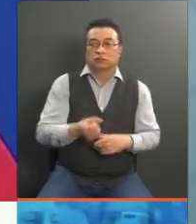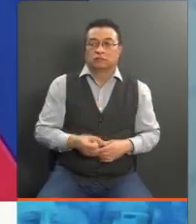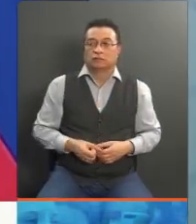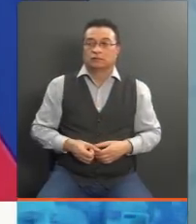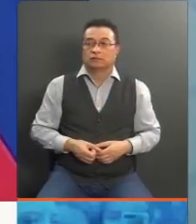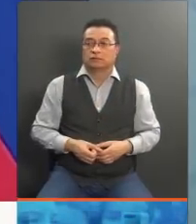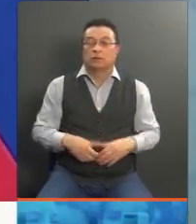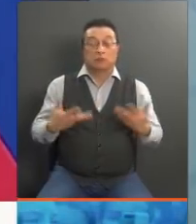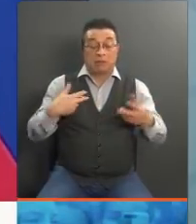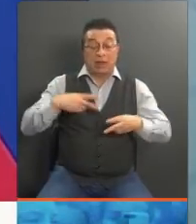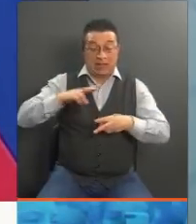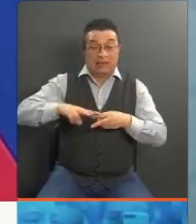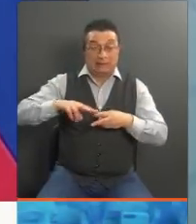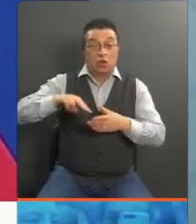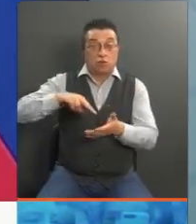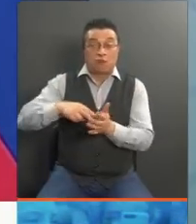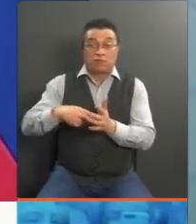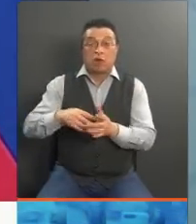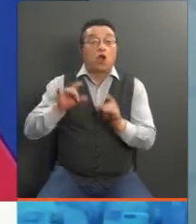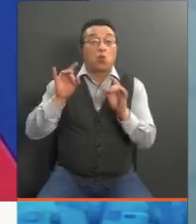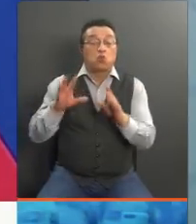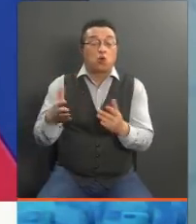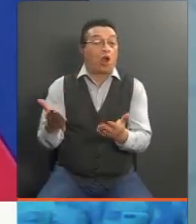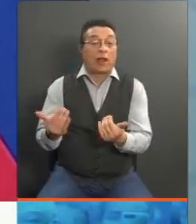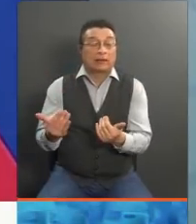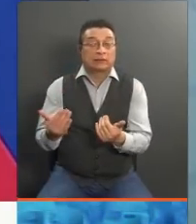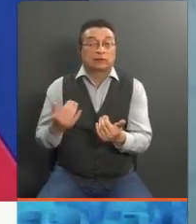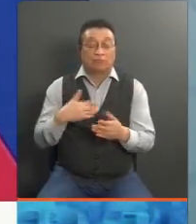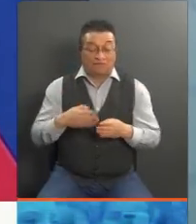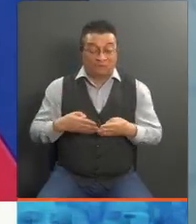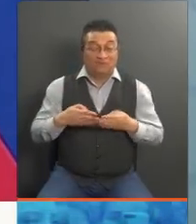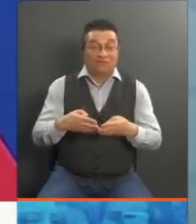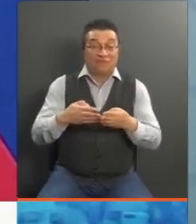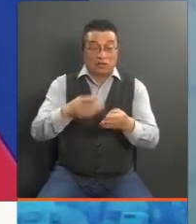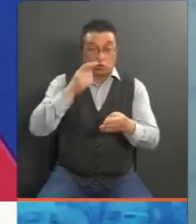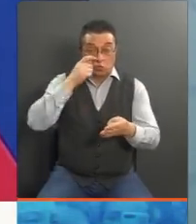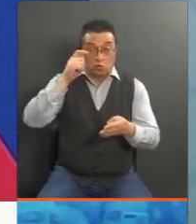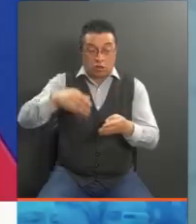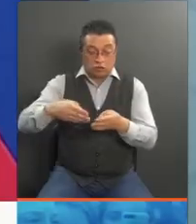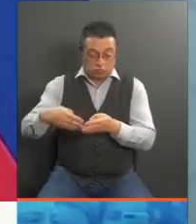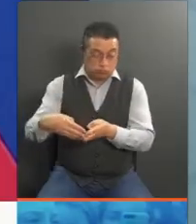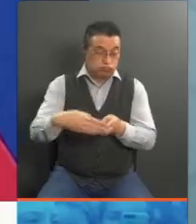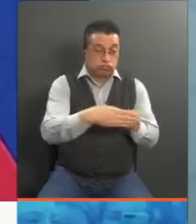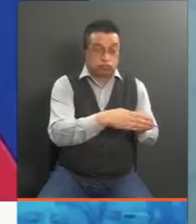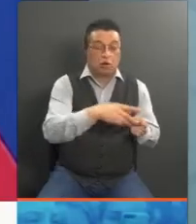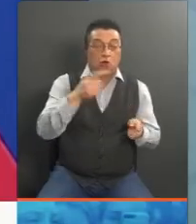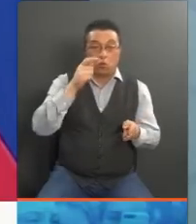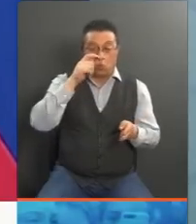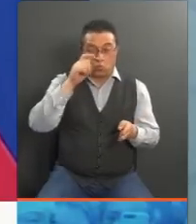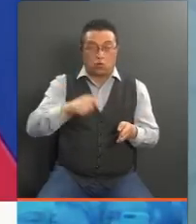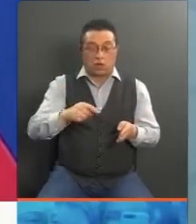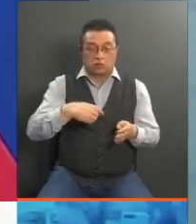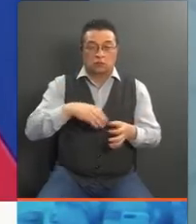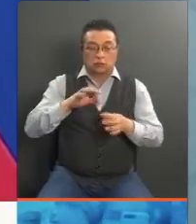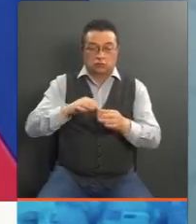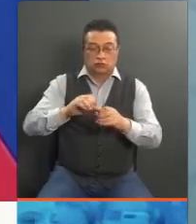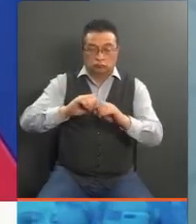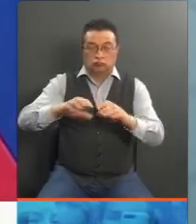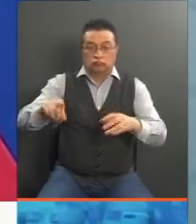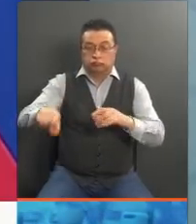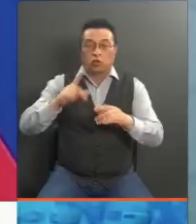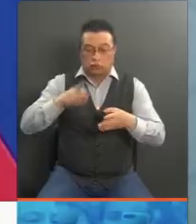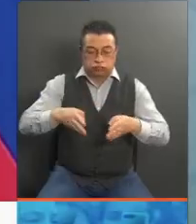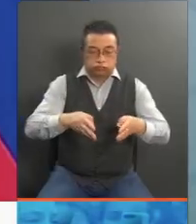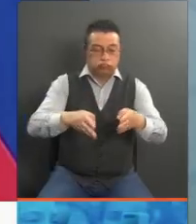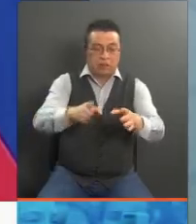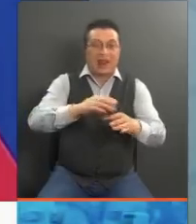Para resolver este problema, lo único que se necesita para que los barcos ucranianos zarpen es que Ucrania los desmine o marcando corredores